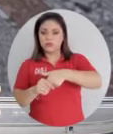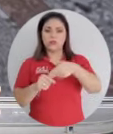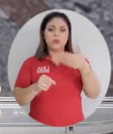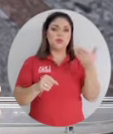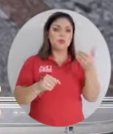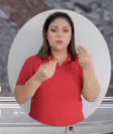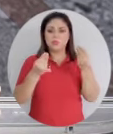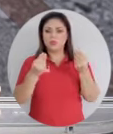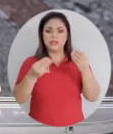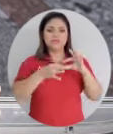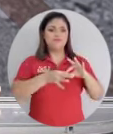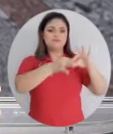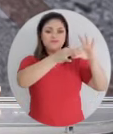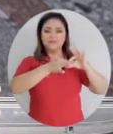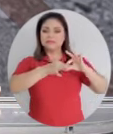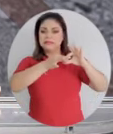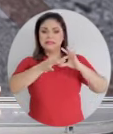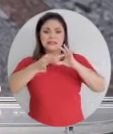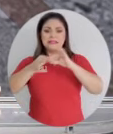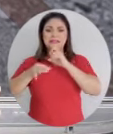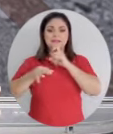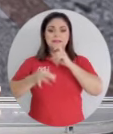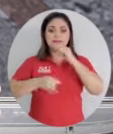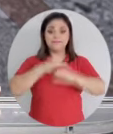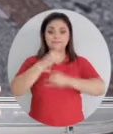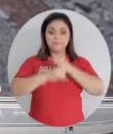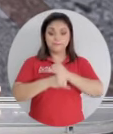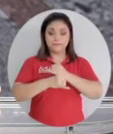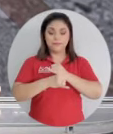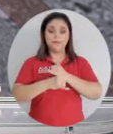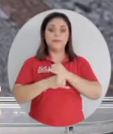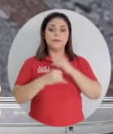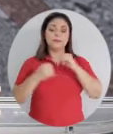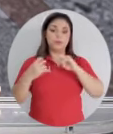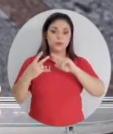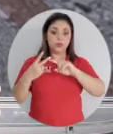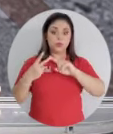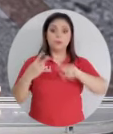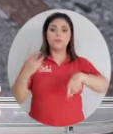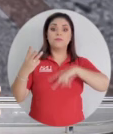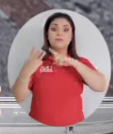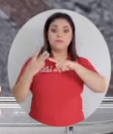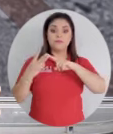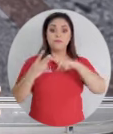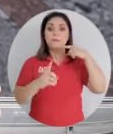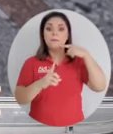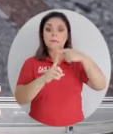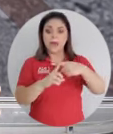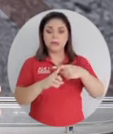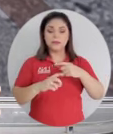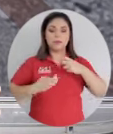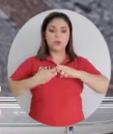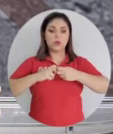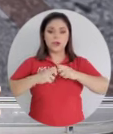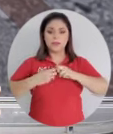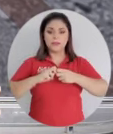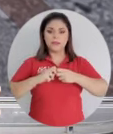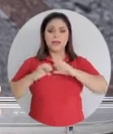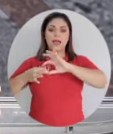todas las relaciones de comercio internacional, sumado a los problemas de la cadena de